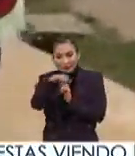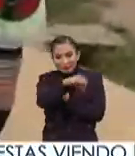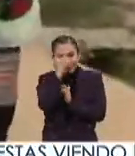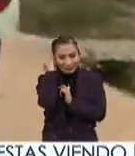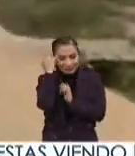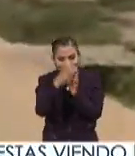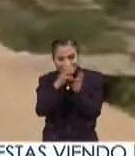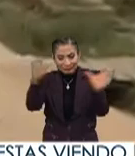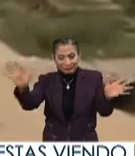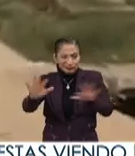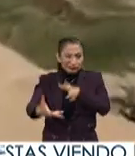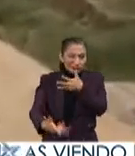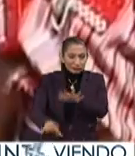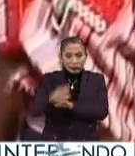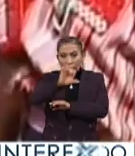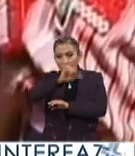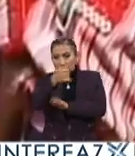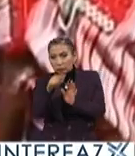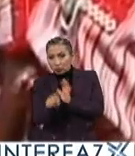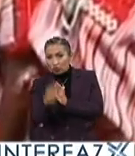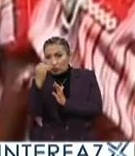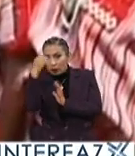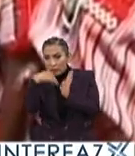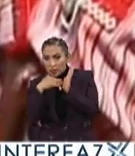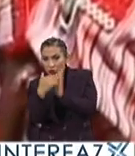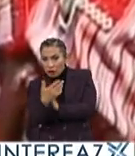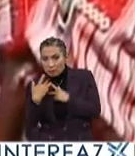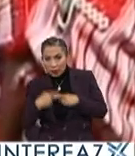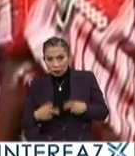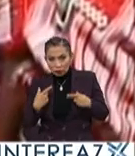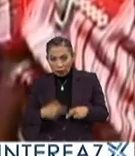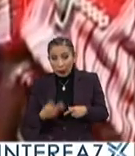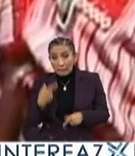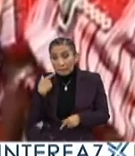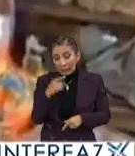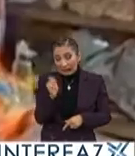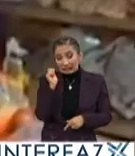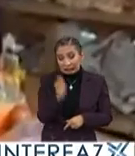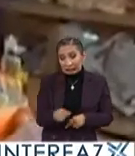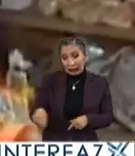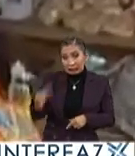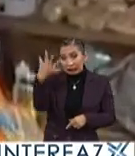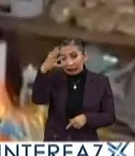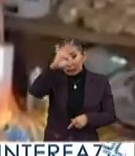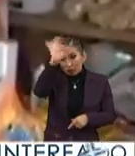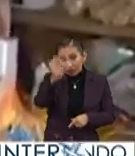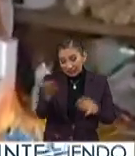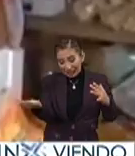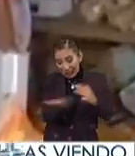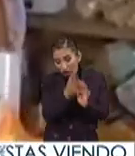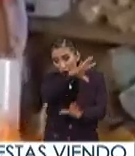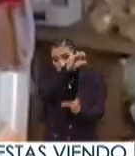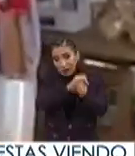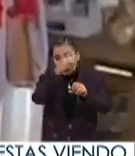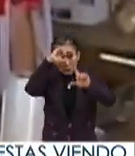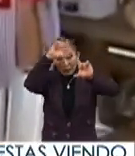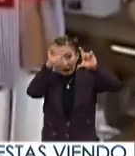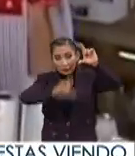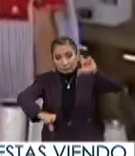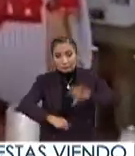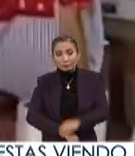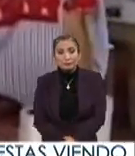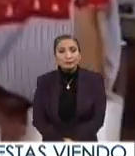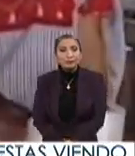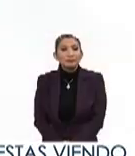en México era de poco más de 11.9 millones de personas, lo que representa 10% de la población total del